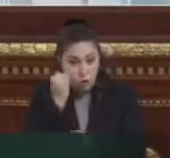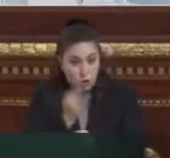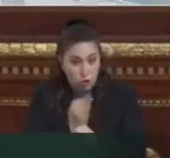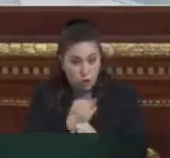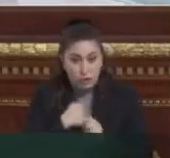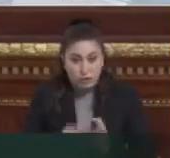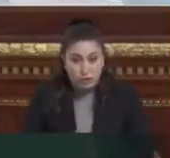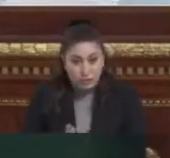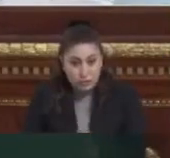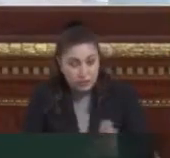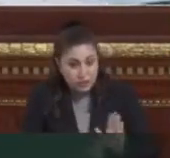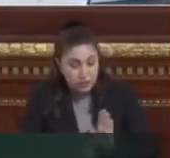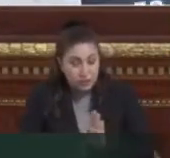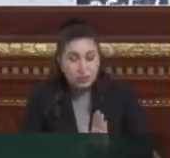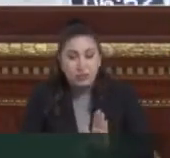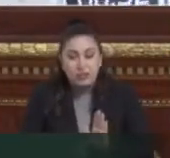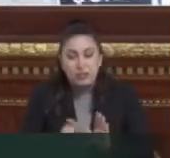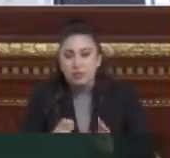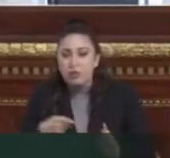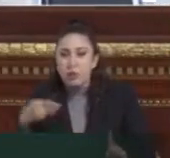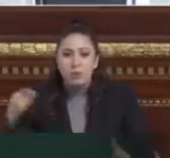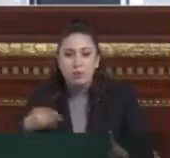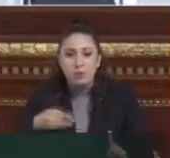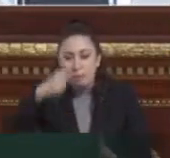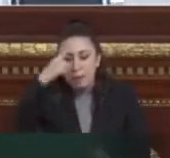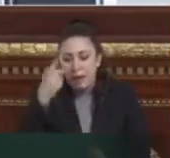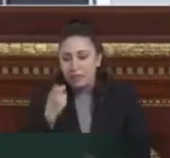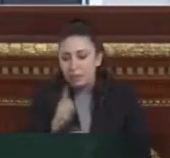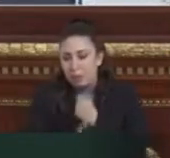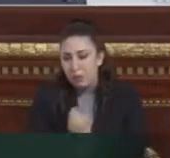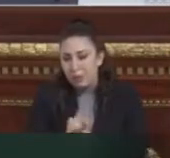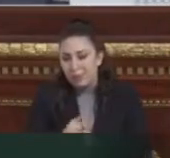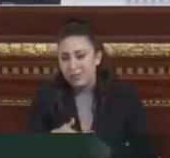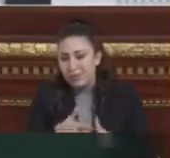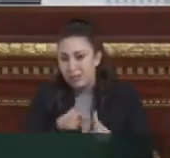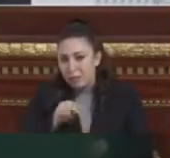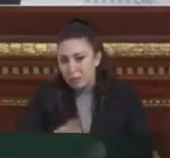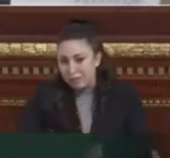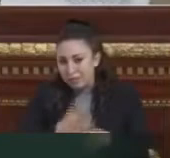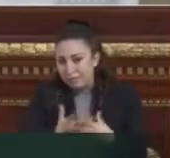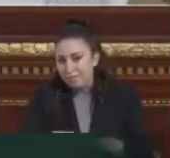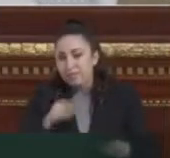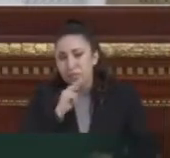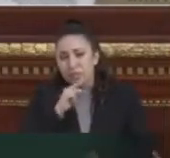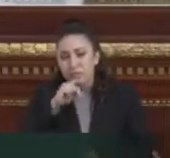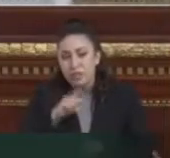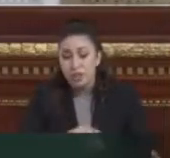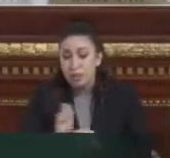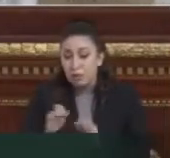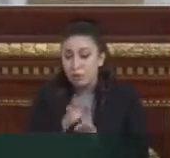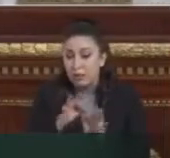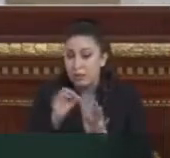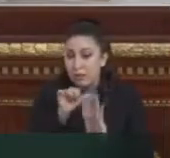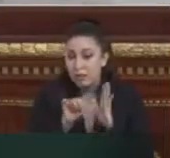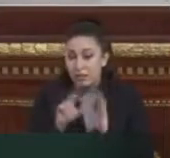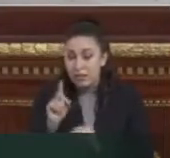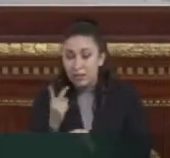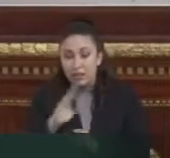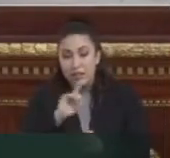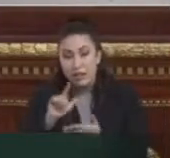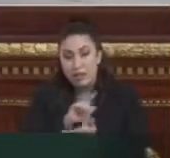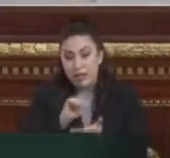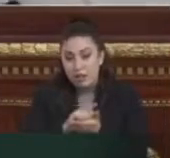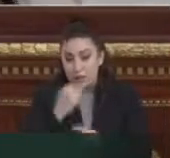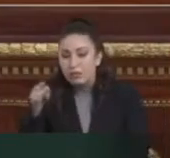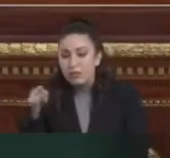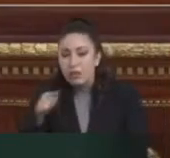a leer periódicos y revistas para despertar su interés por los temas de trascendencia pública, así como proponer paquetes didácticos de